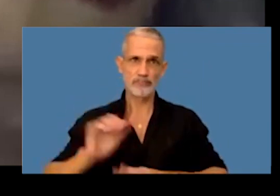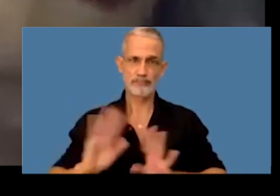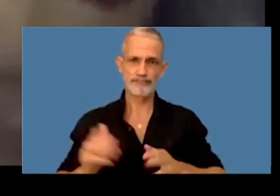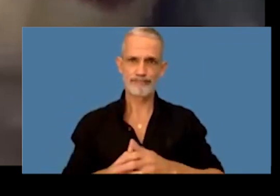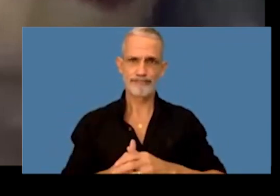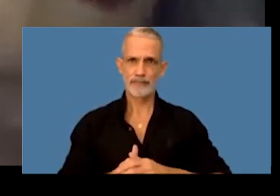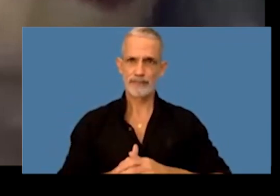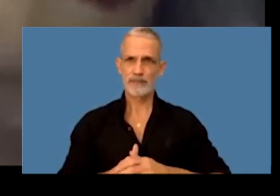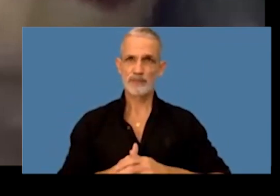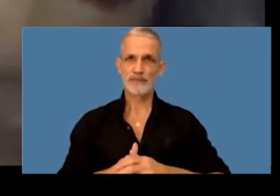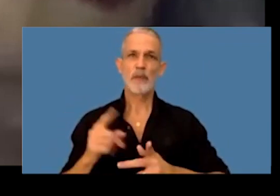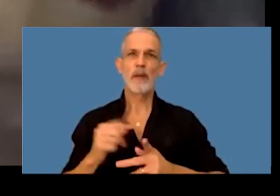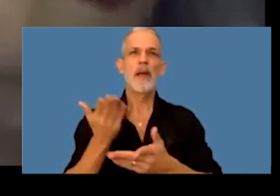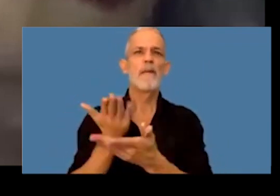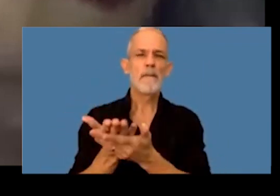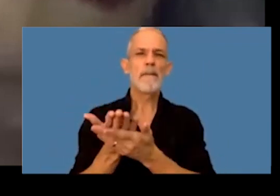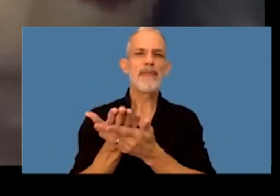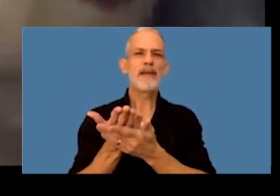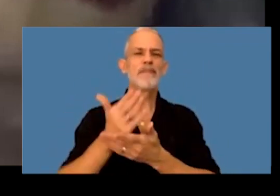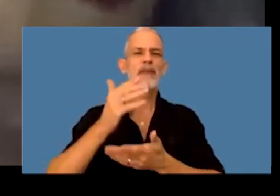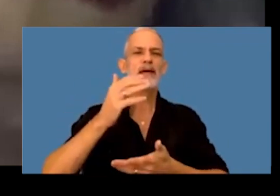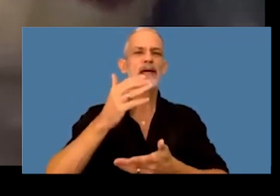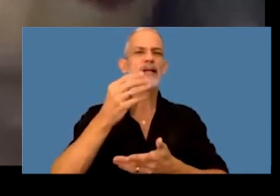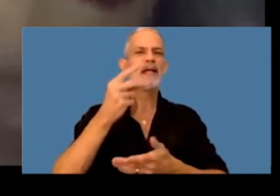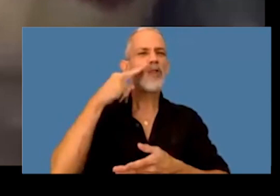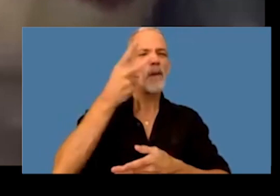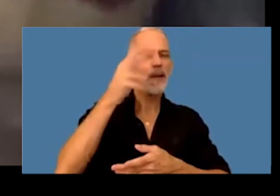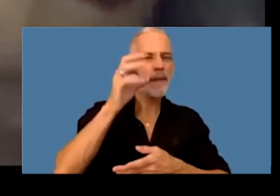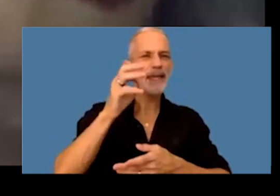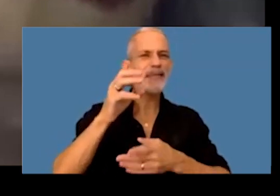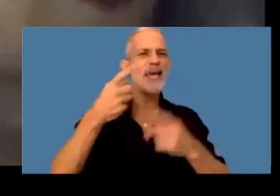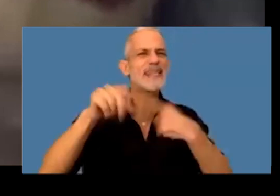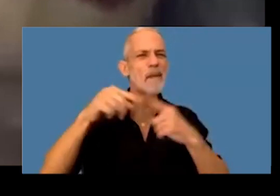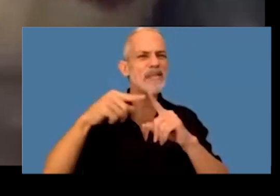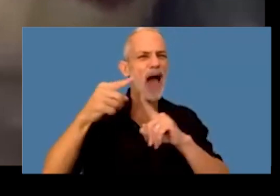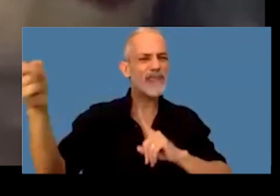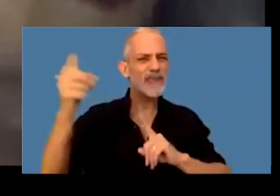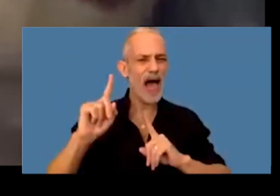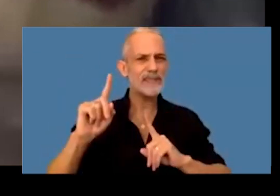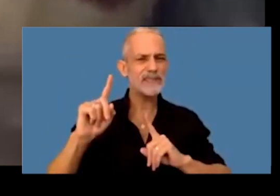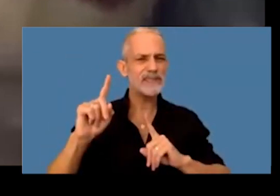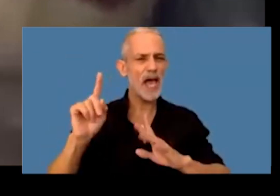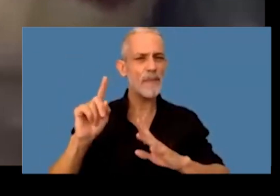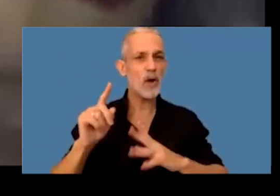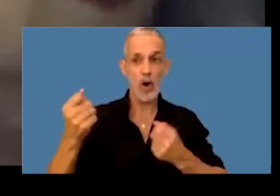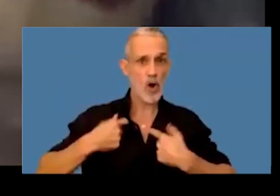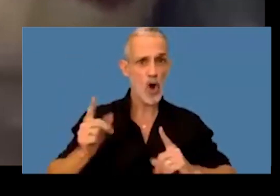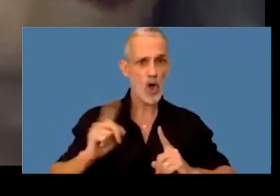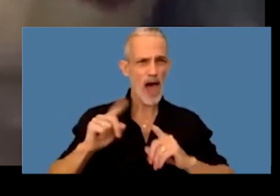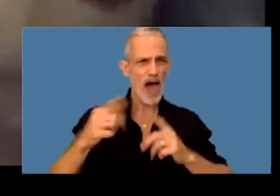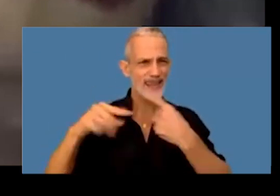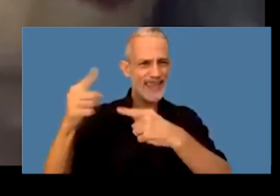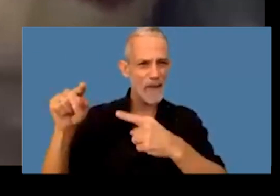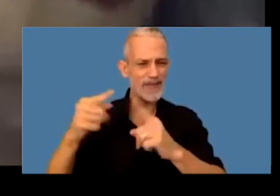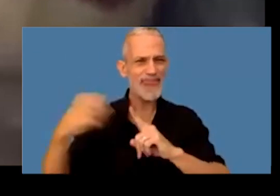Para reclamar el SAO 2020, se hizo por trámites a distancia y bueno, no se lo han otorgado. Pregunta cómo